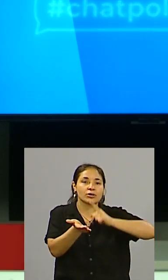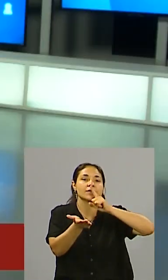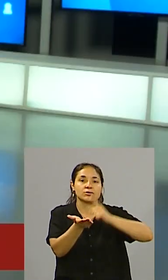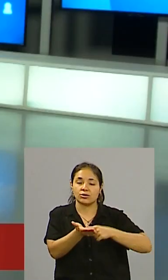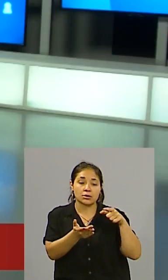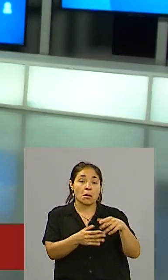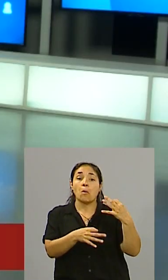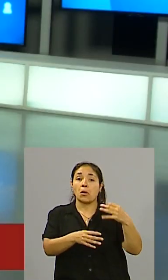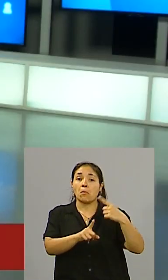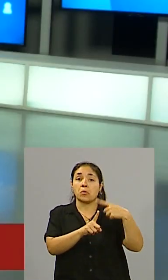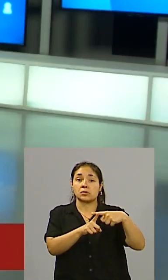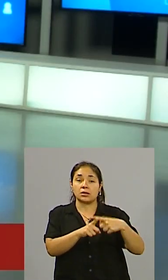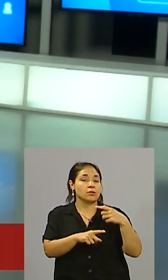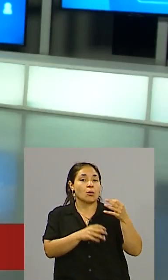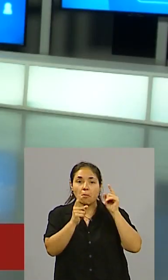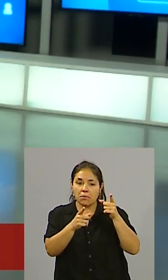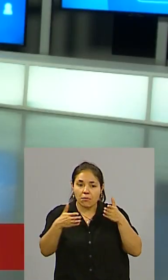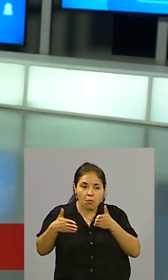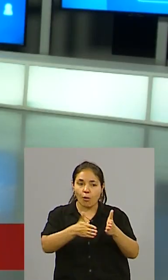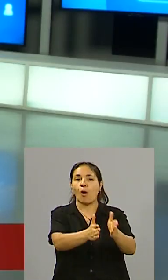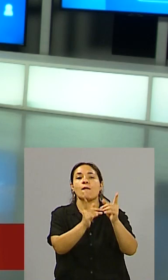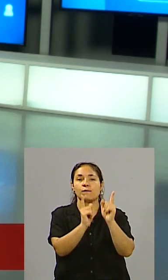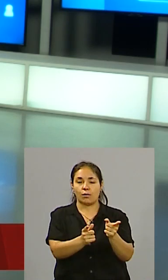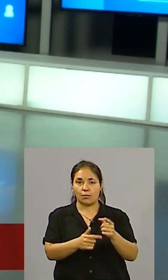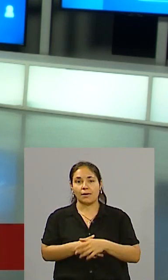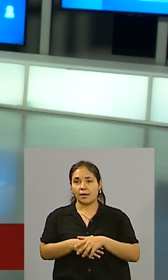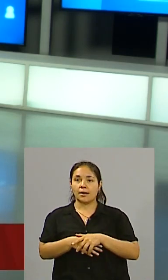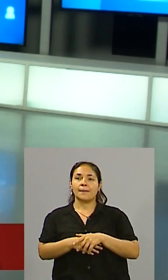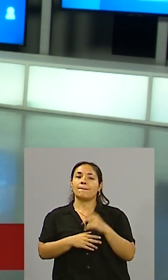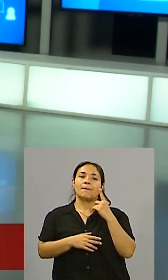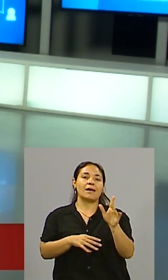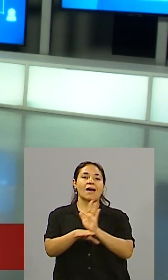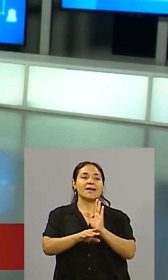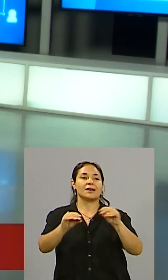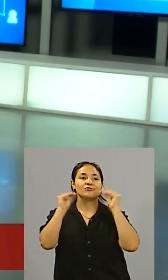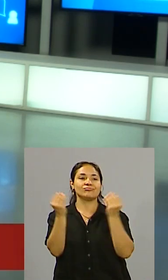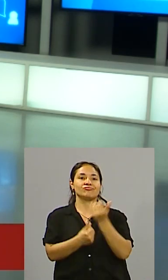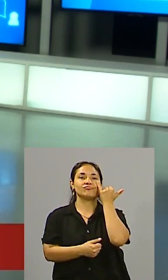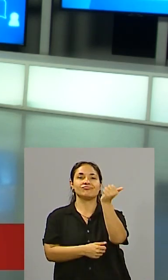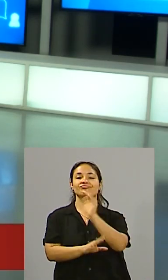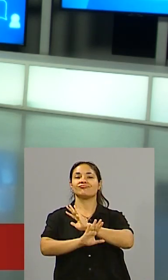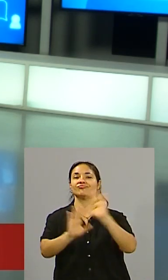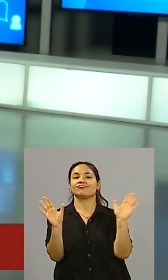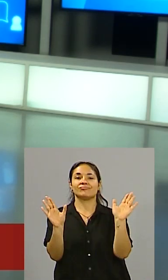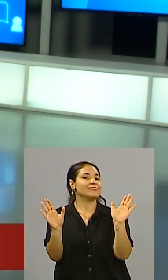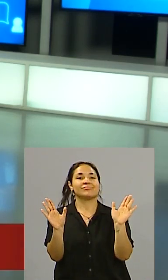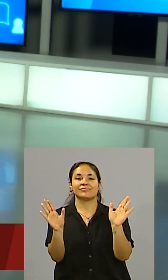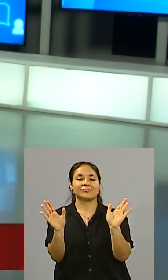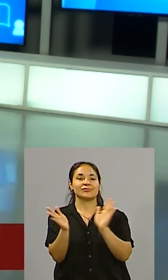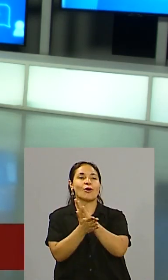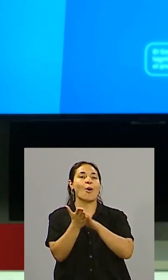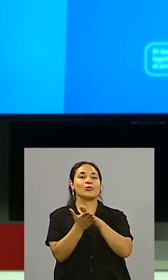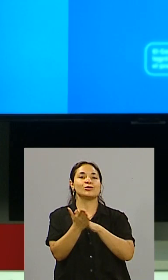que seguir por ese camino consolidándolos. Ahora, eso no quiere decir que esté todo resuelto, que tengamos, digamos,